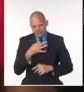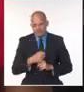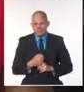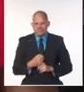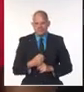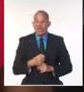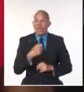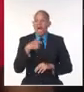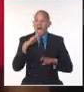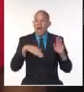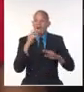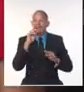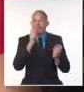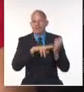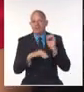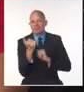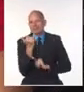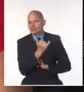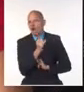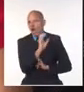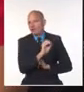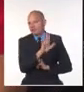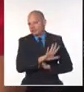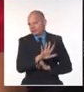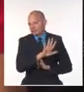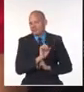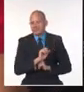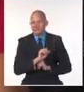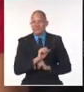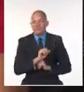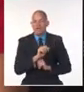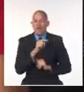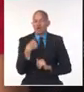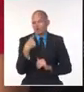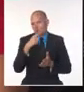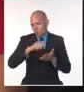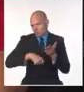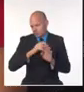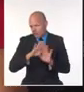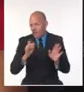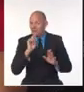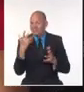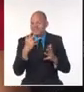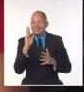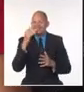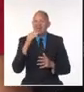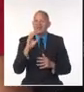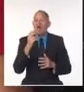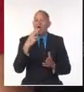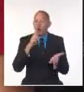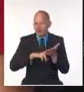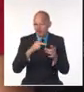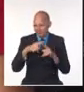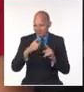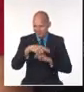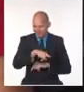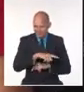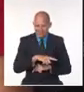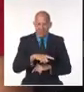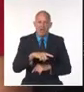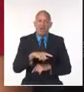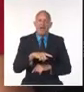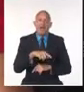Habana mediante un contrato que tenemos muy antiguo con Correos de Cuba, y en estos momentos se